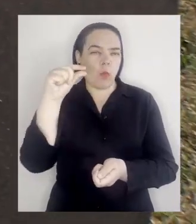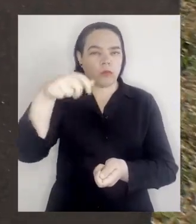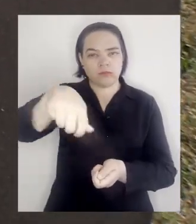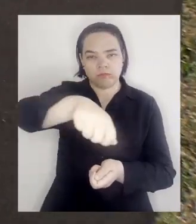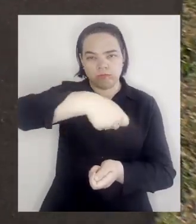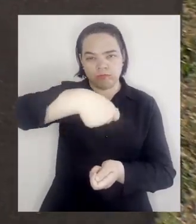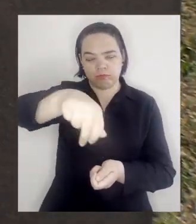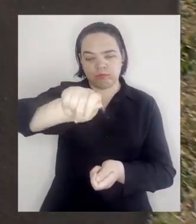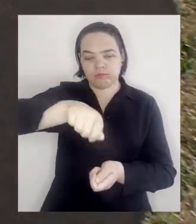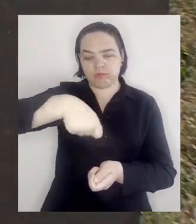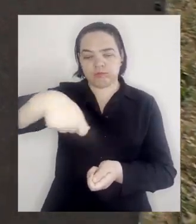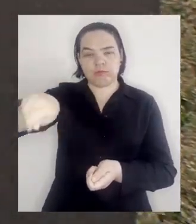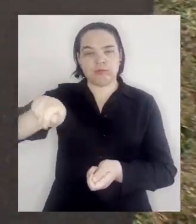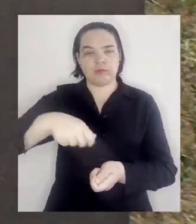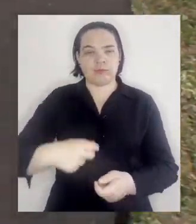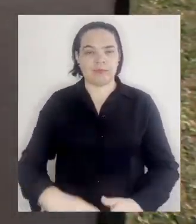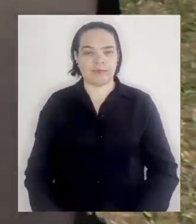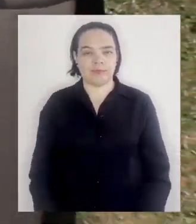más.